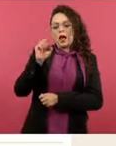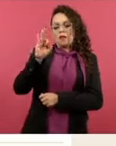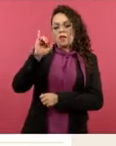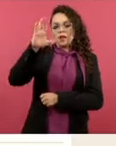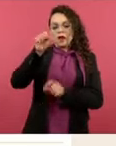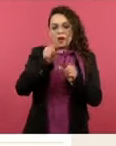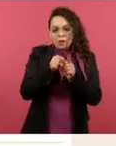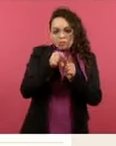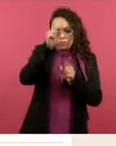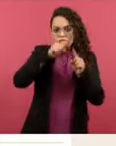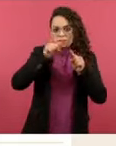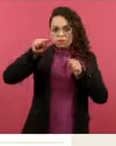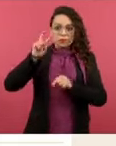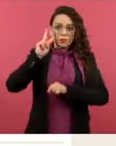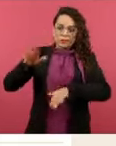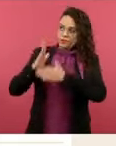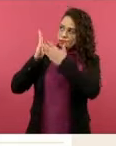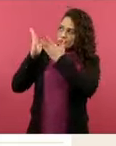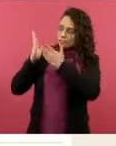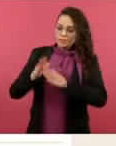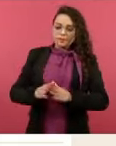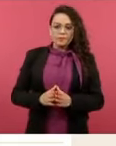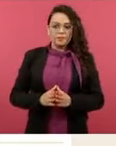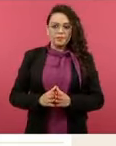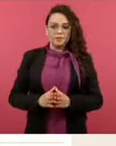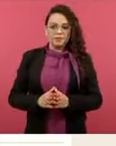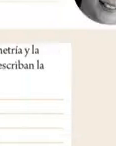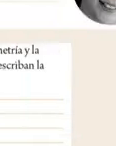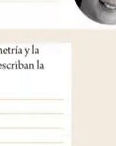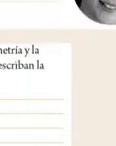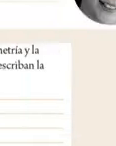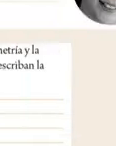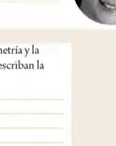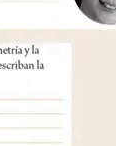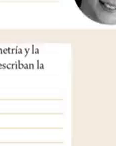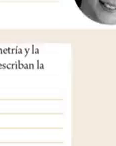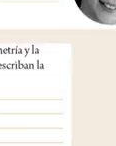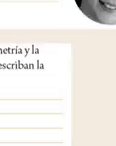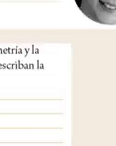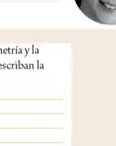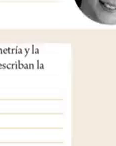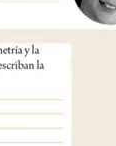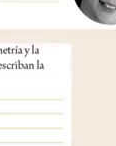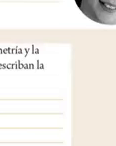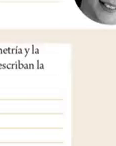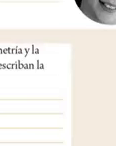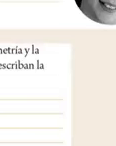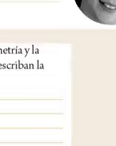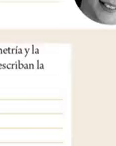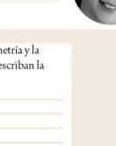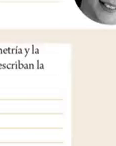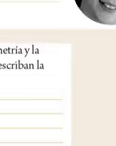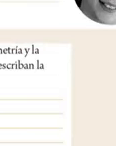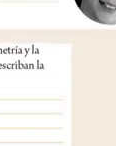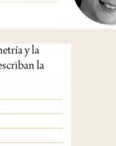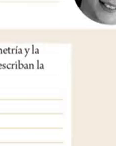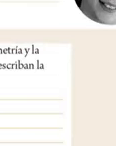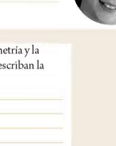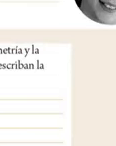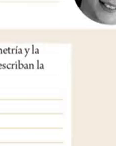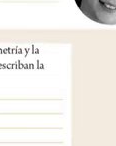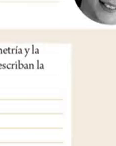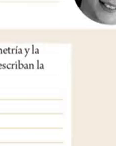simetría central, axial, asimétricos, combinadas. Vamos a hacer un conteo. ¿Para qué? Para poder